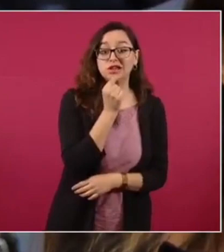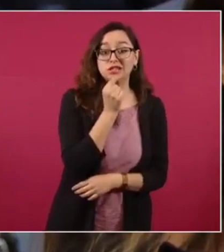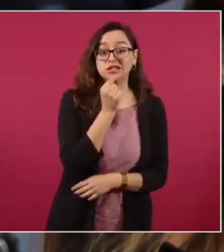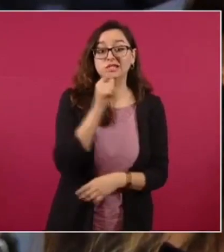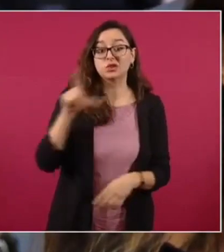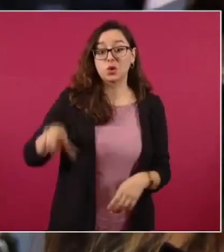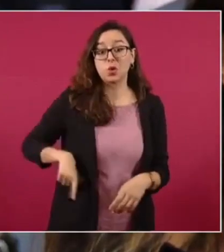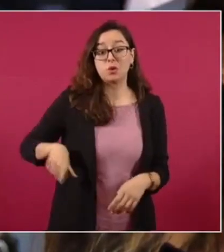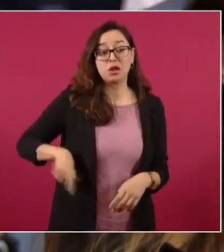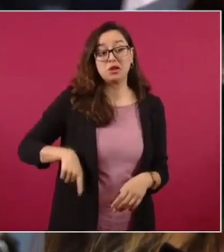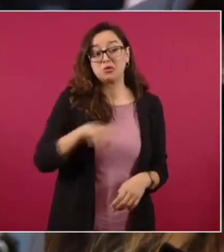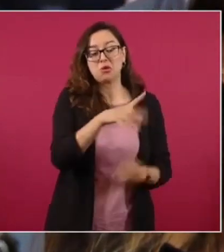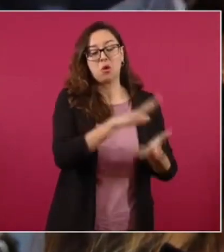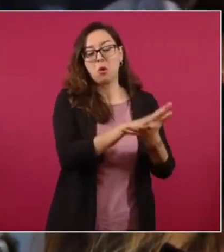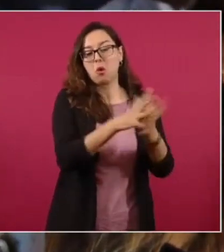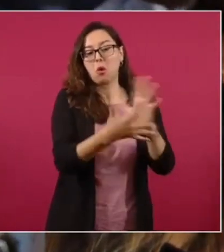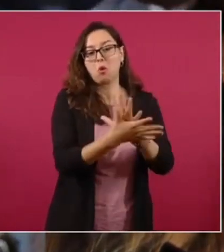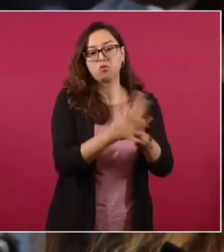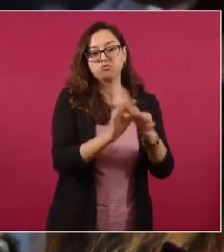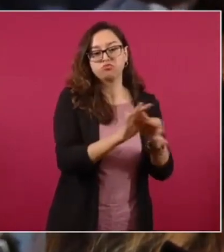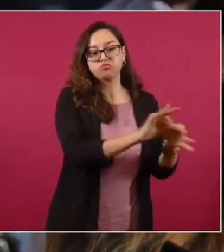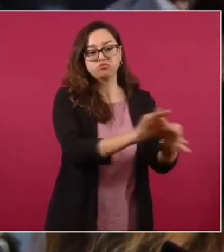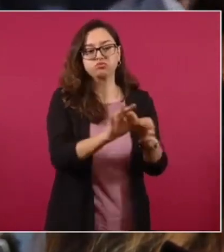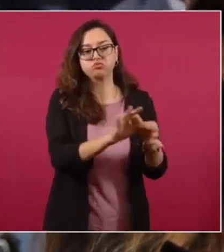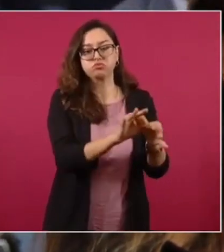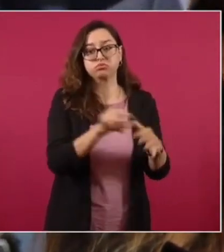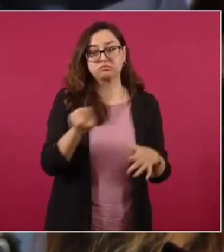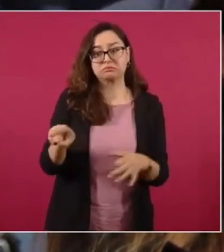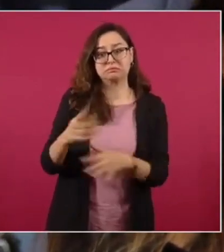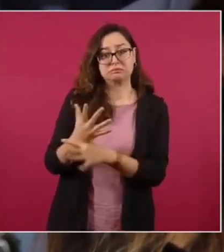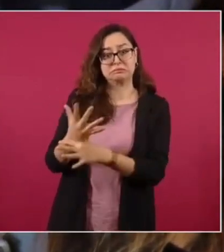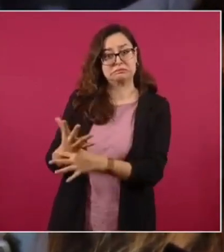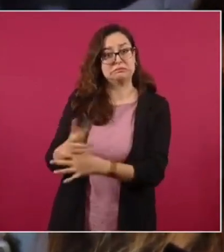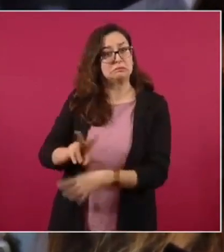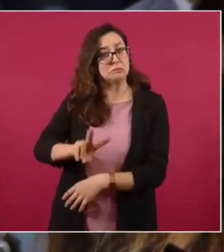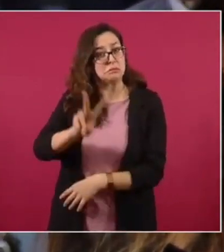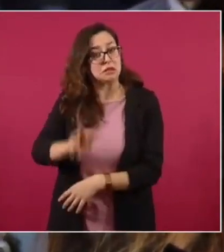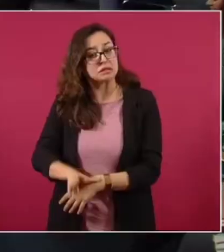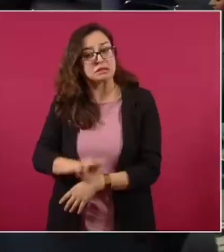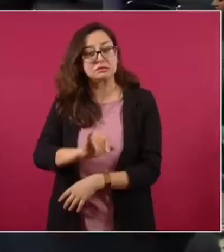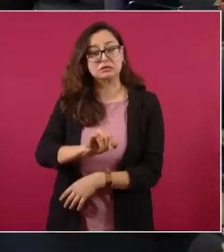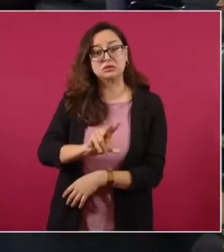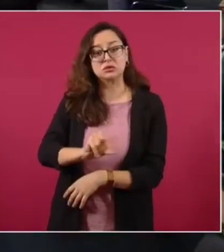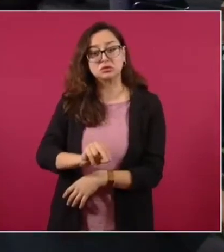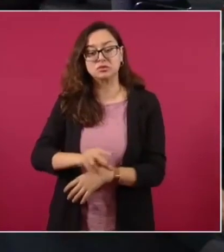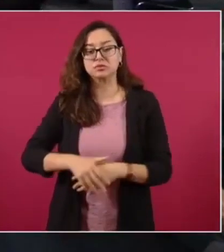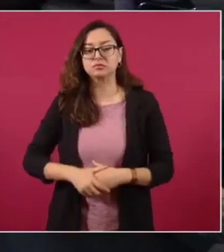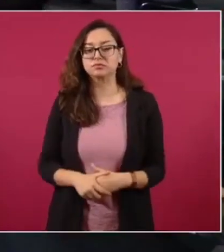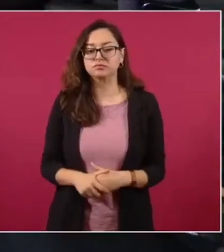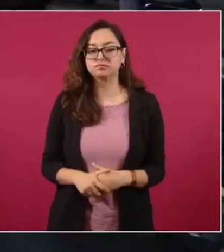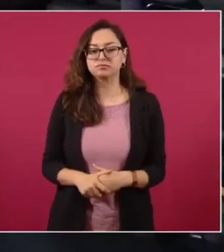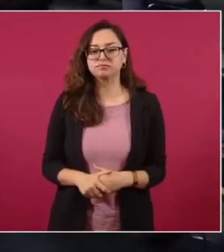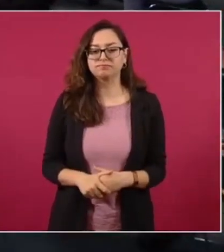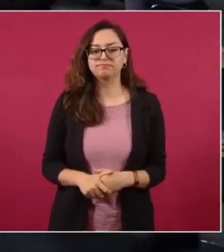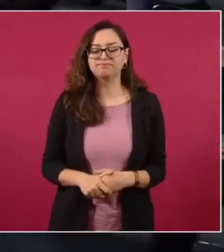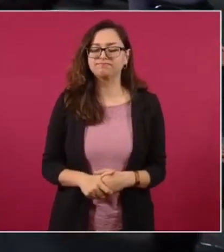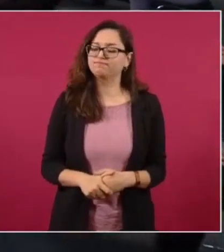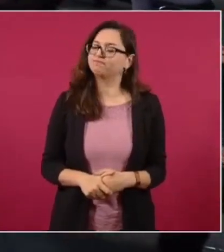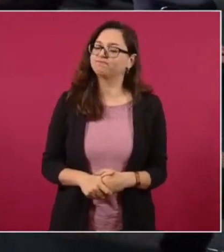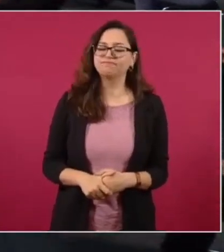gobierno son básicamente lo mismo. ¿Usted cree que él está diciendo la verdad, que lo que él nos dice es cierto? No es lo